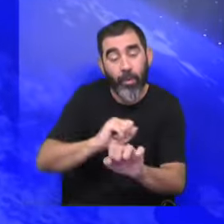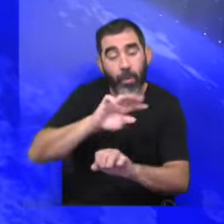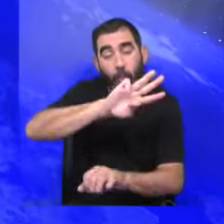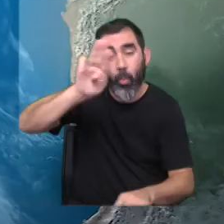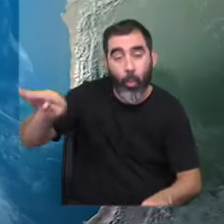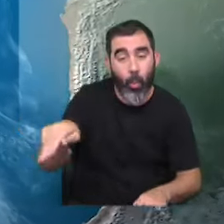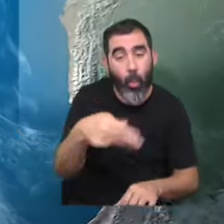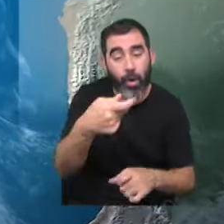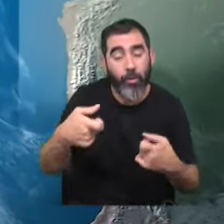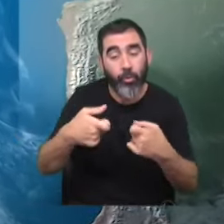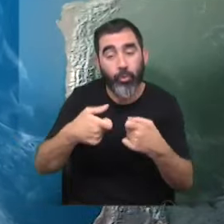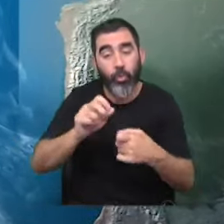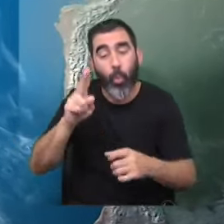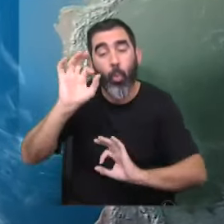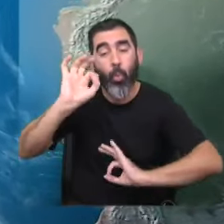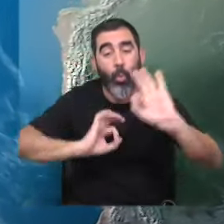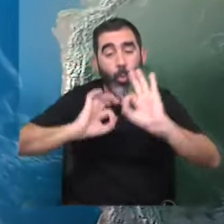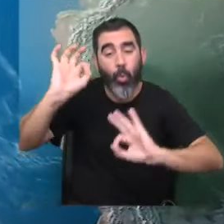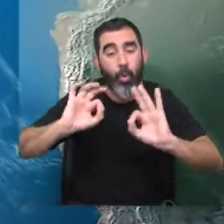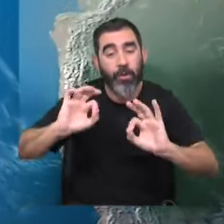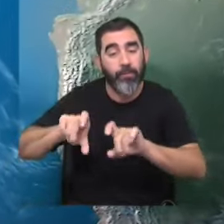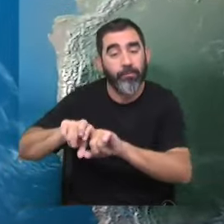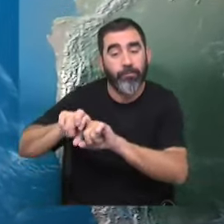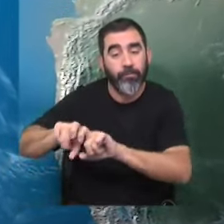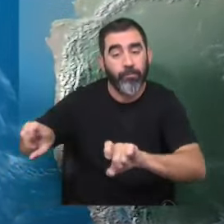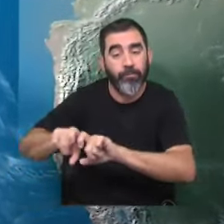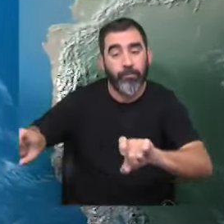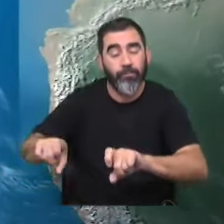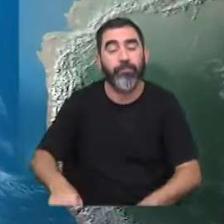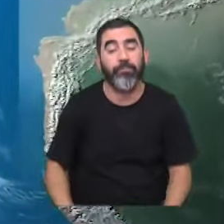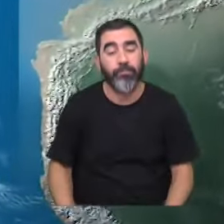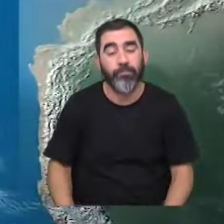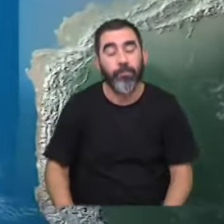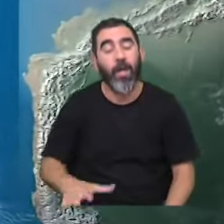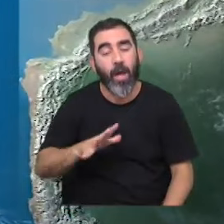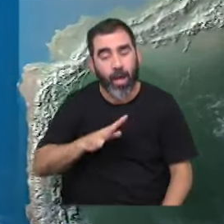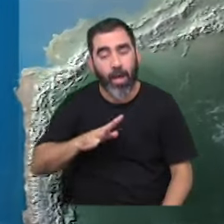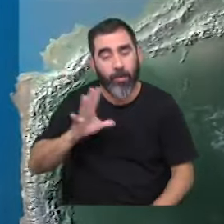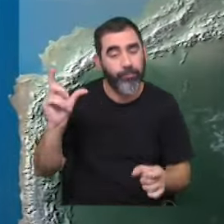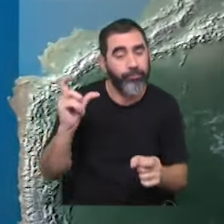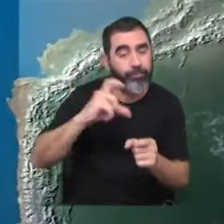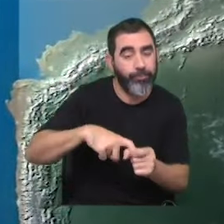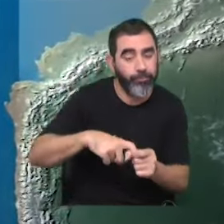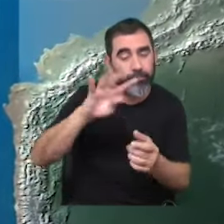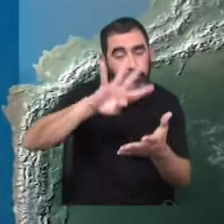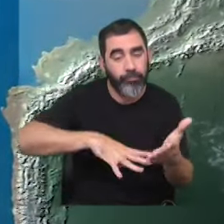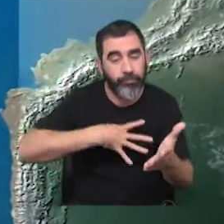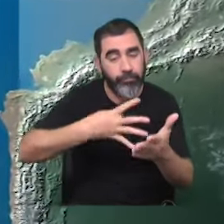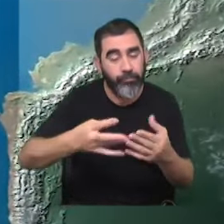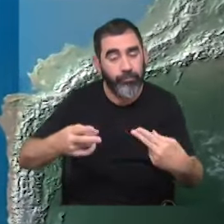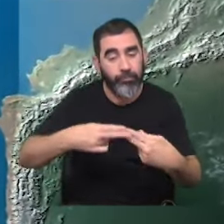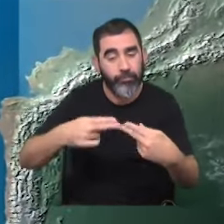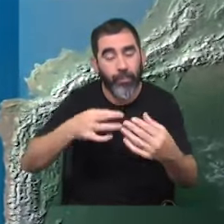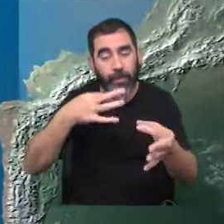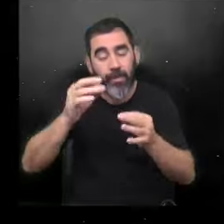web de la Sociedad Uruguaya de Astronomía en la dirección que figura en pantalla. Allí encontrarán el enlace a un formulario en línea donde